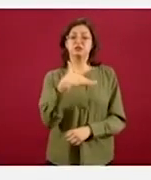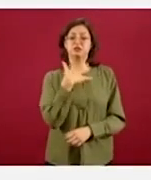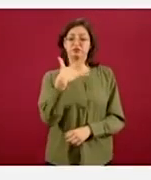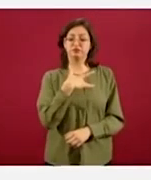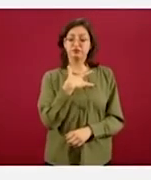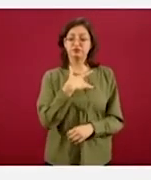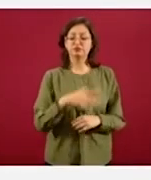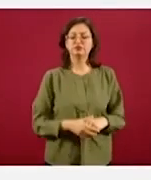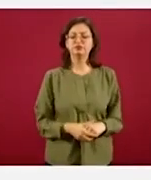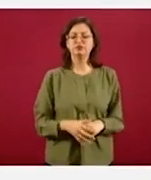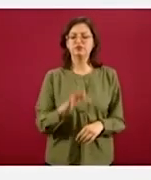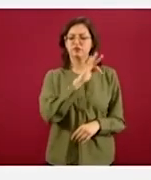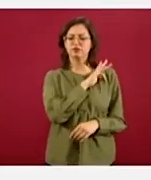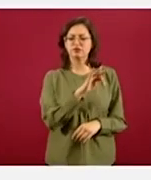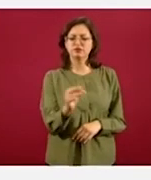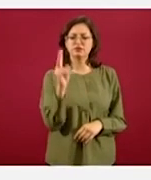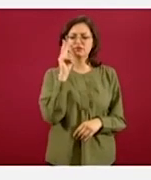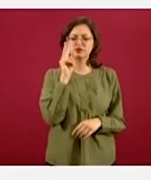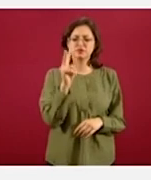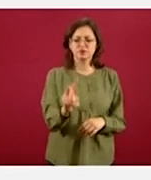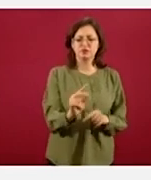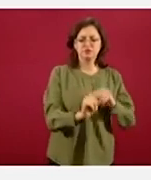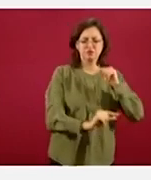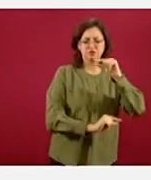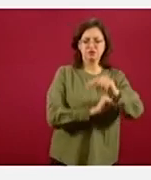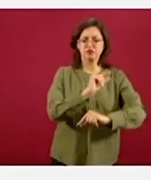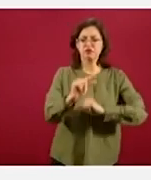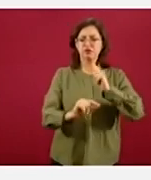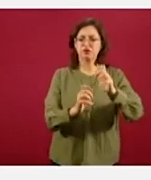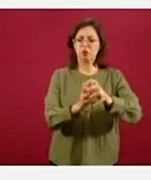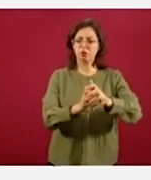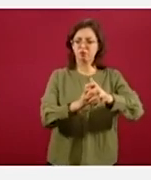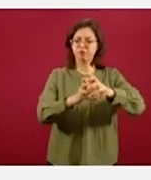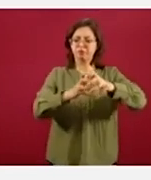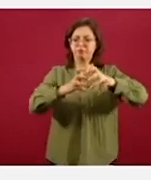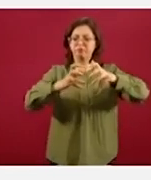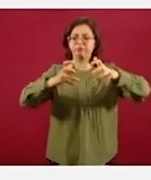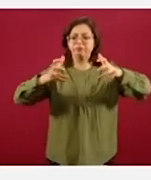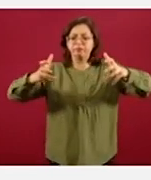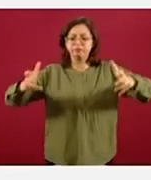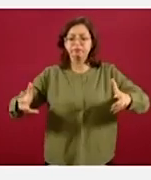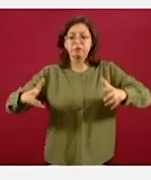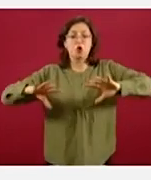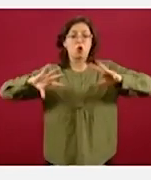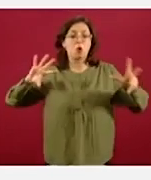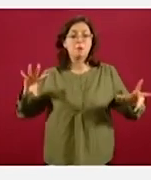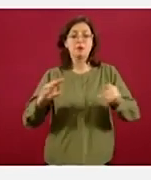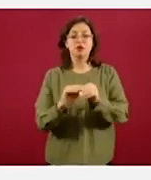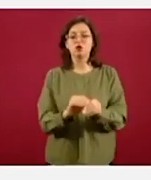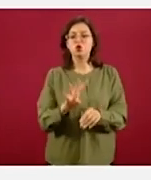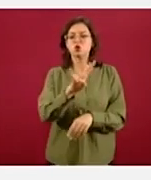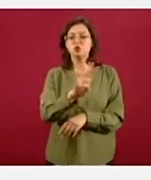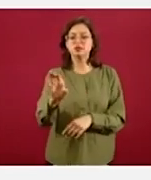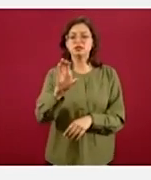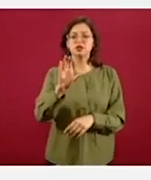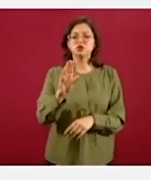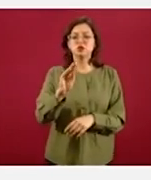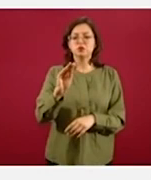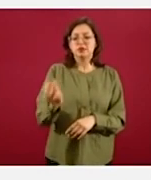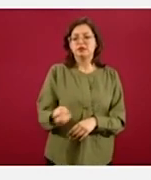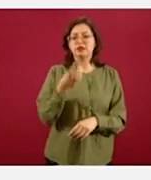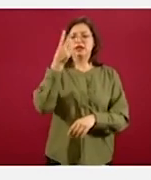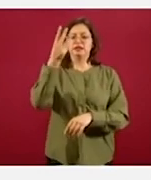la curva epidémica y el cuadro en el que contabilizamos el total de 993 casos